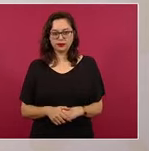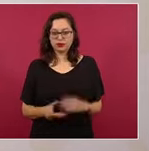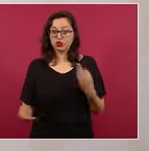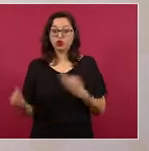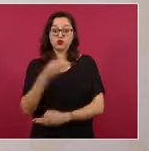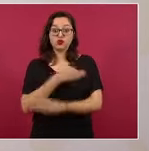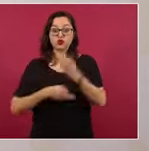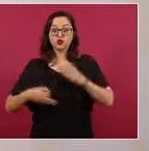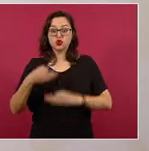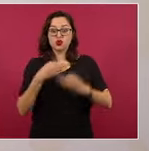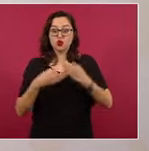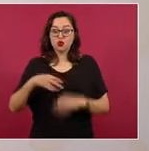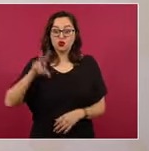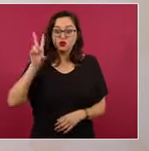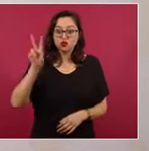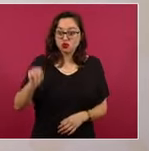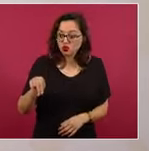como estrategia.